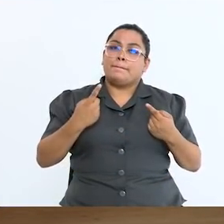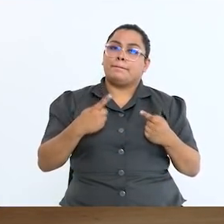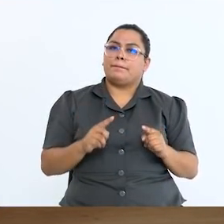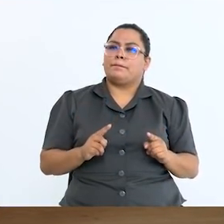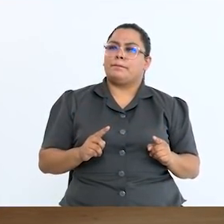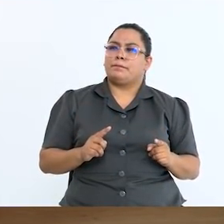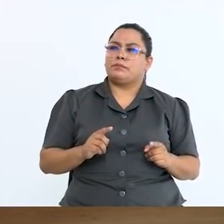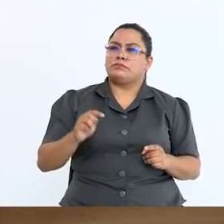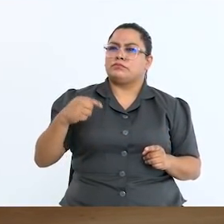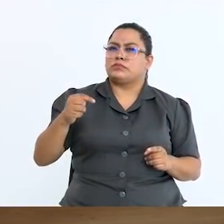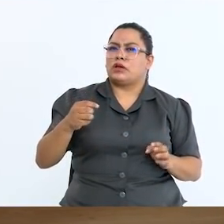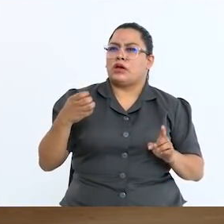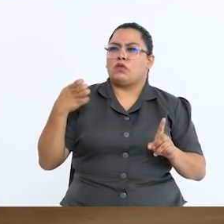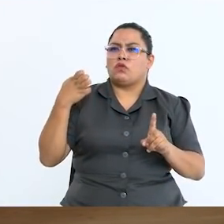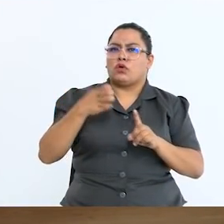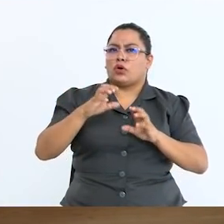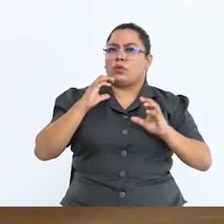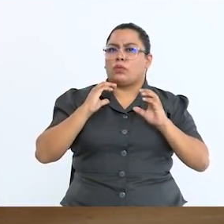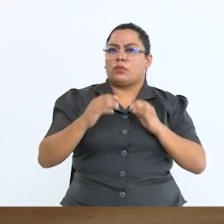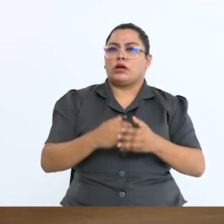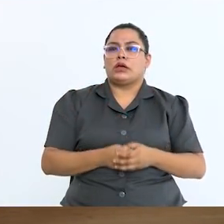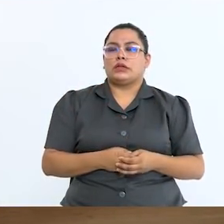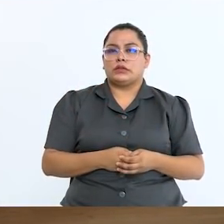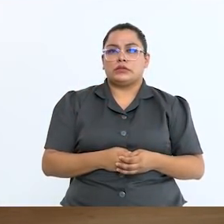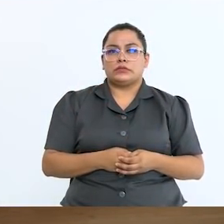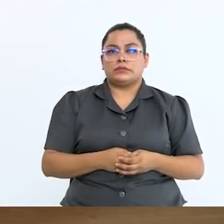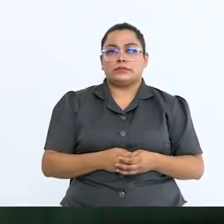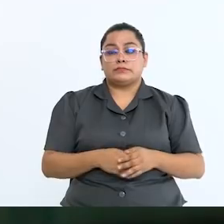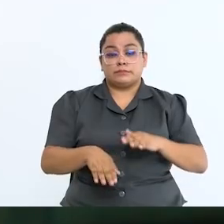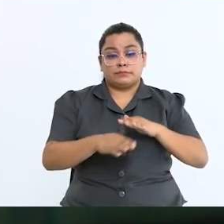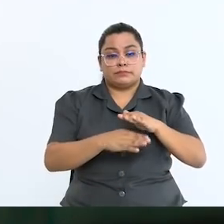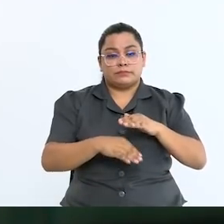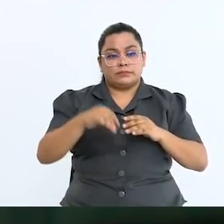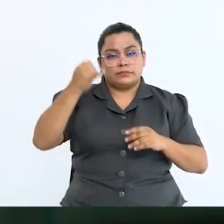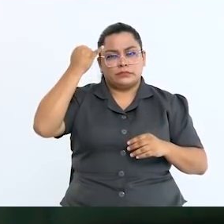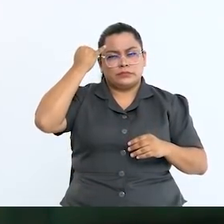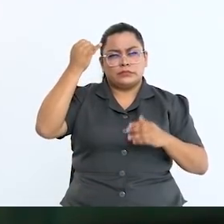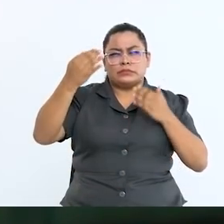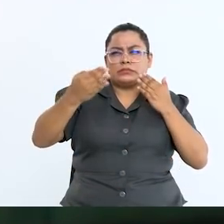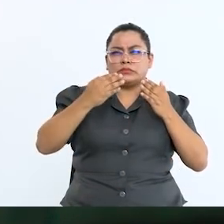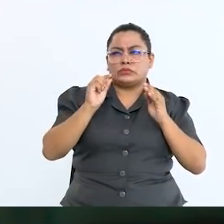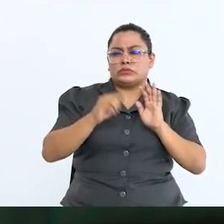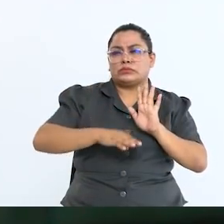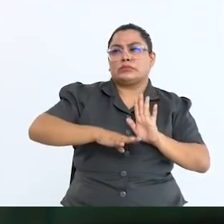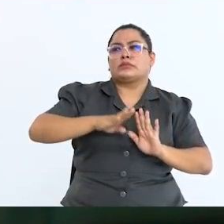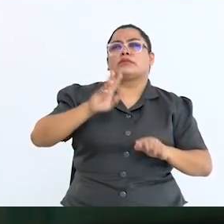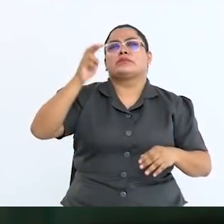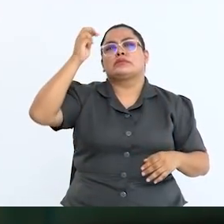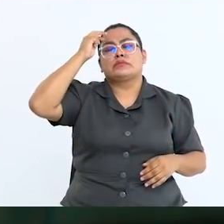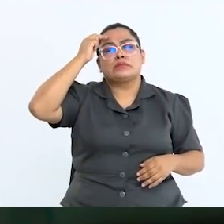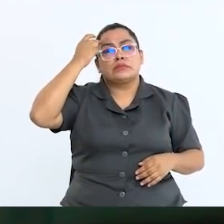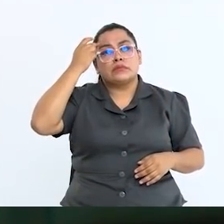estudiantes, pero siempre con el enfoque comunicativo. Basándonos en eso, ¿nos podrías explicar un poco